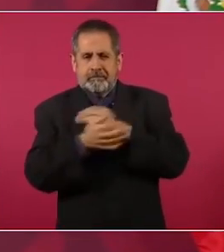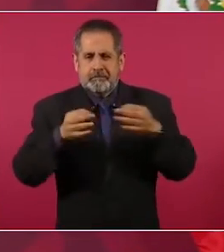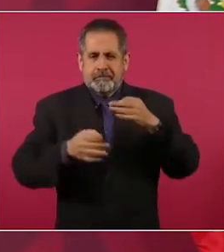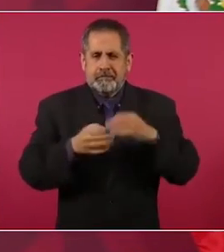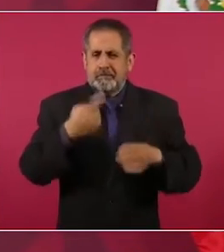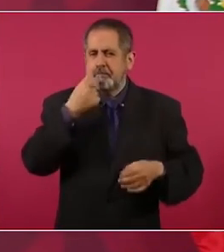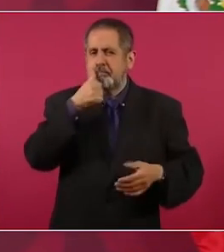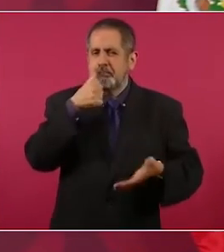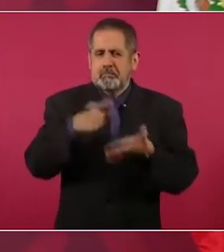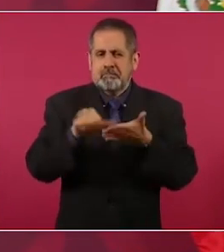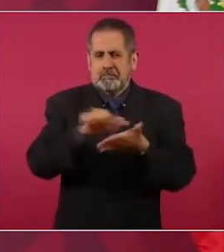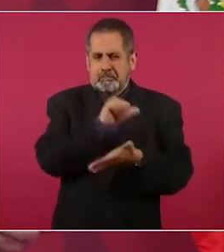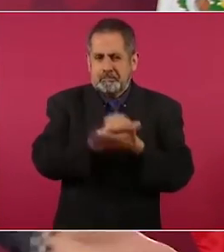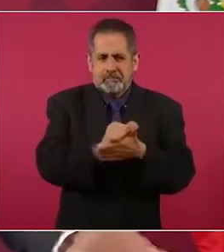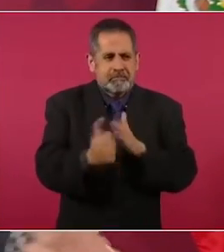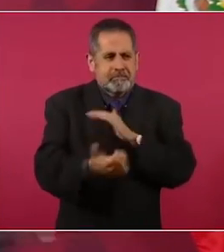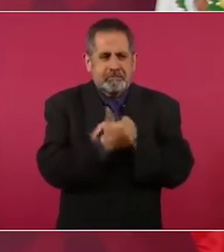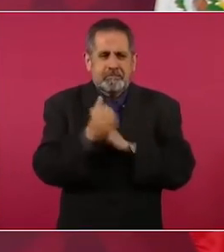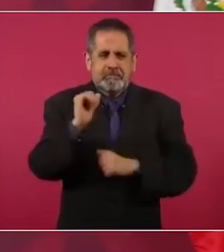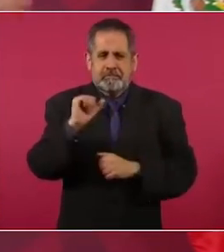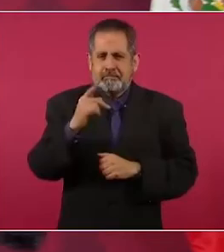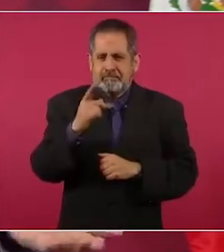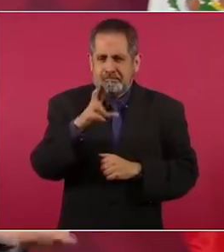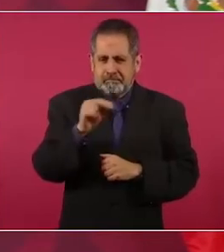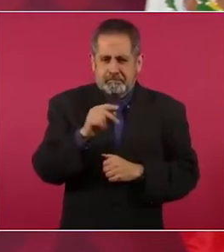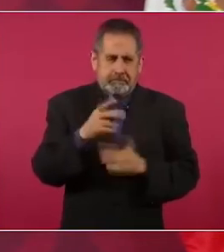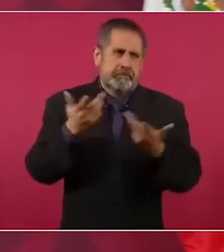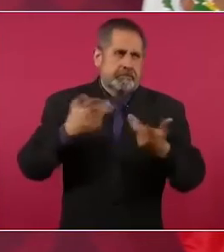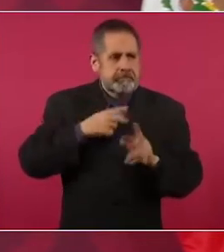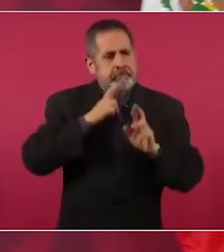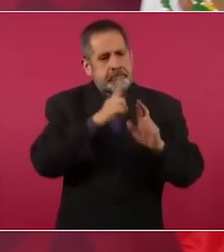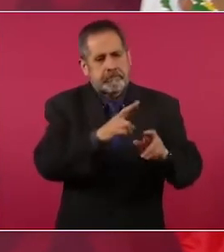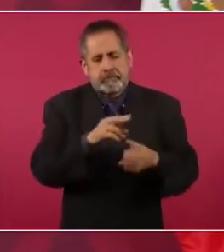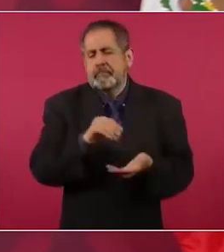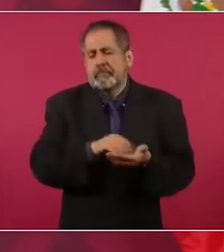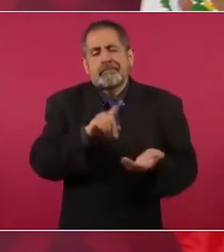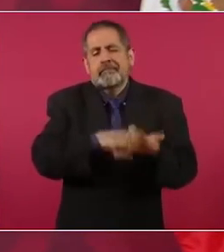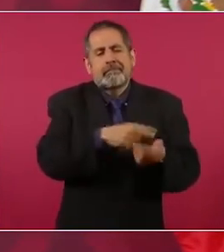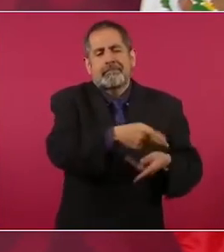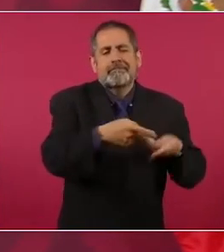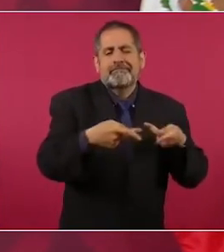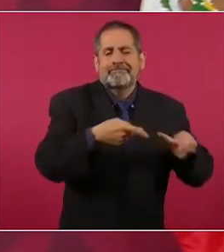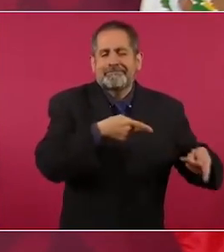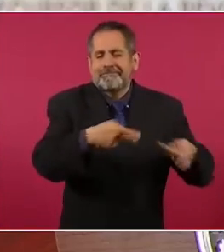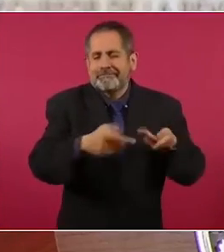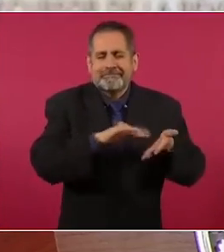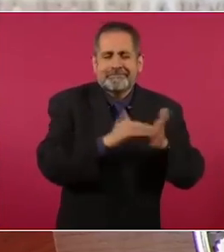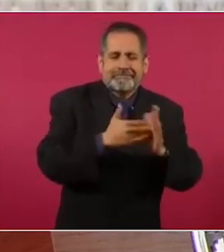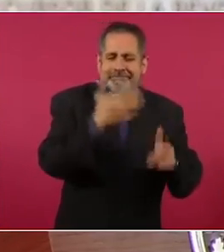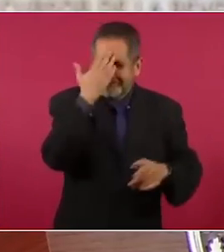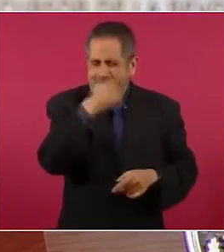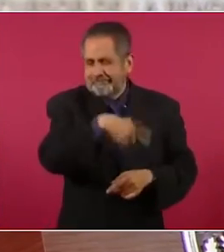porque es todo un plan. Ya